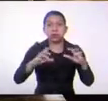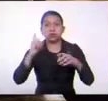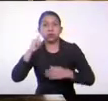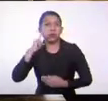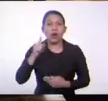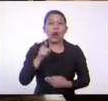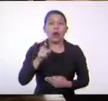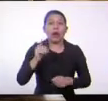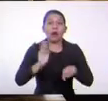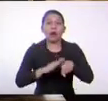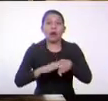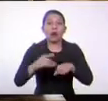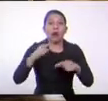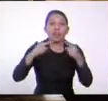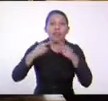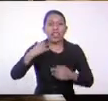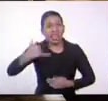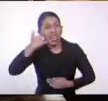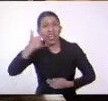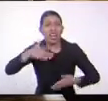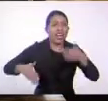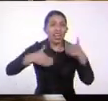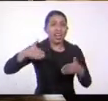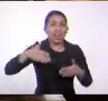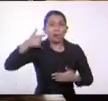Jefe, otra llamada de esas. Gente que cuenta que sus robots...